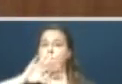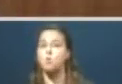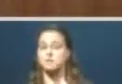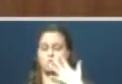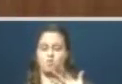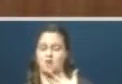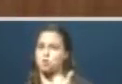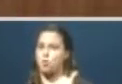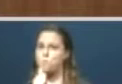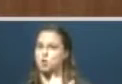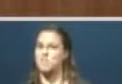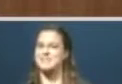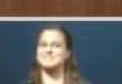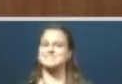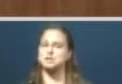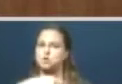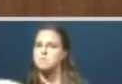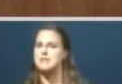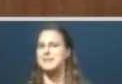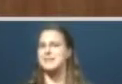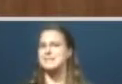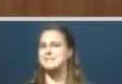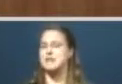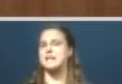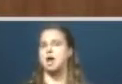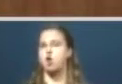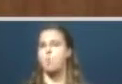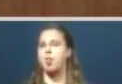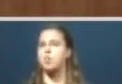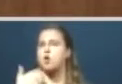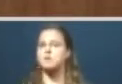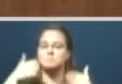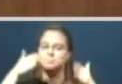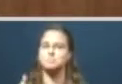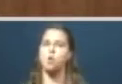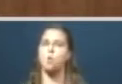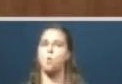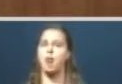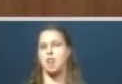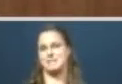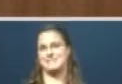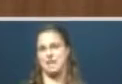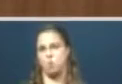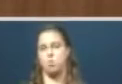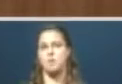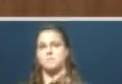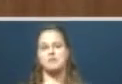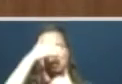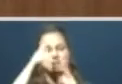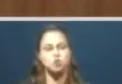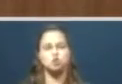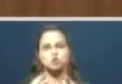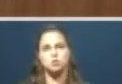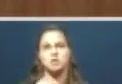ámbito de prioridad sectorial de nuestra nueva estrategia innovadora es el que se centra en la salud y atención social el